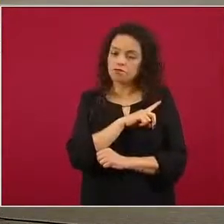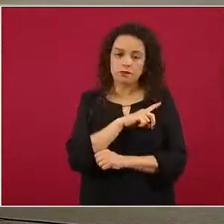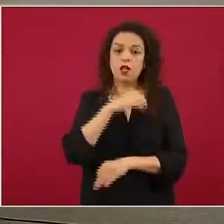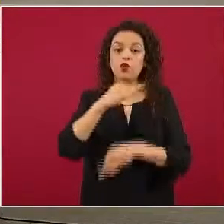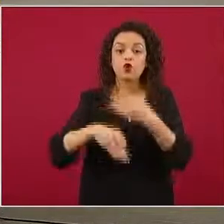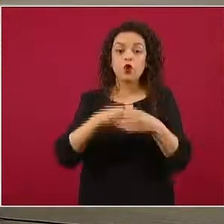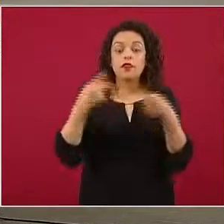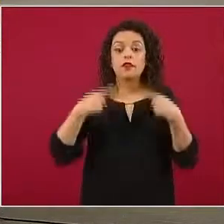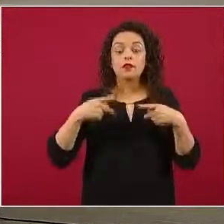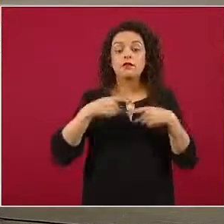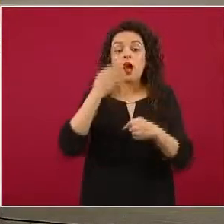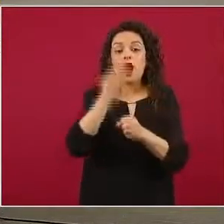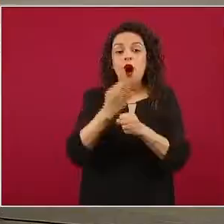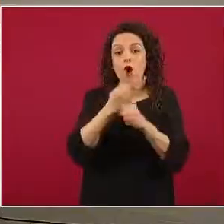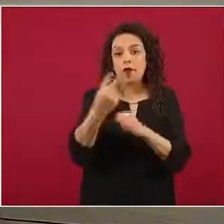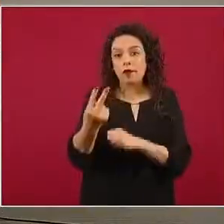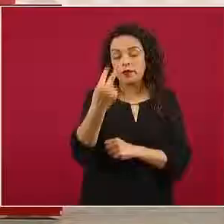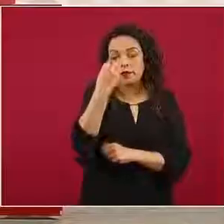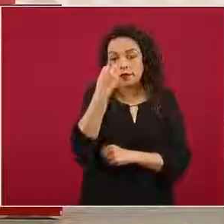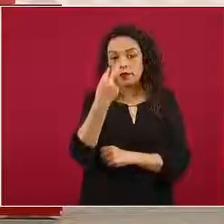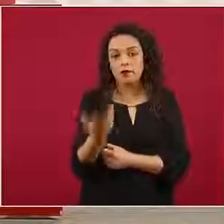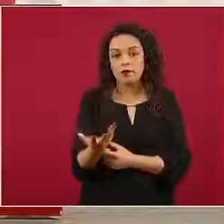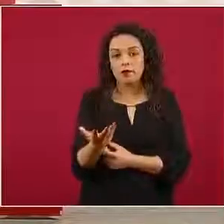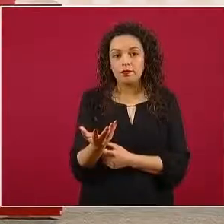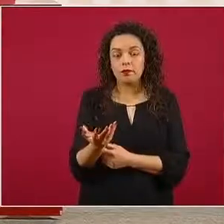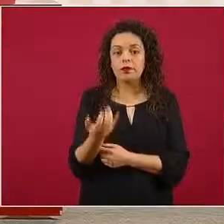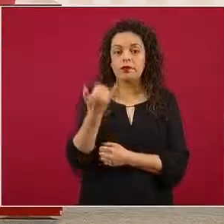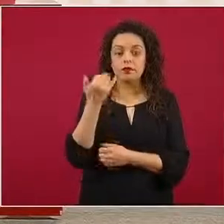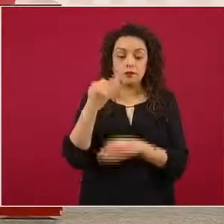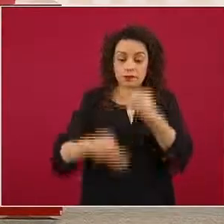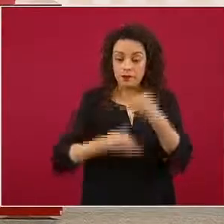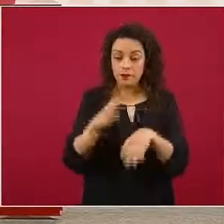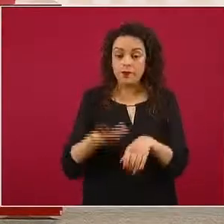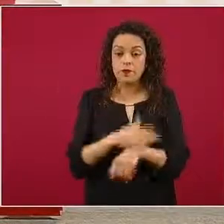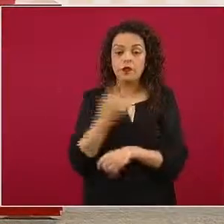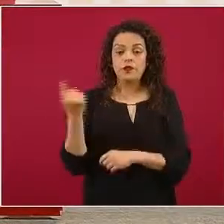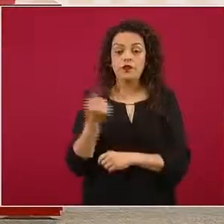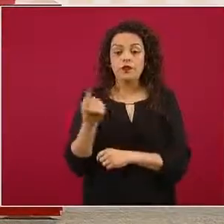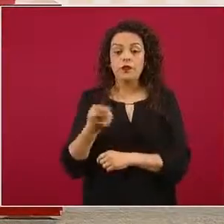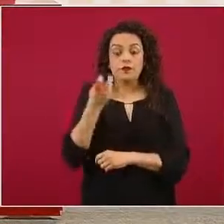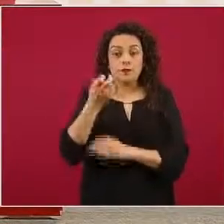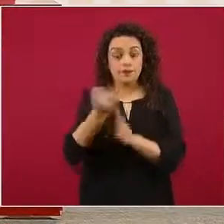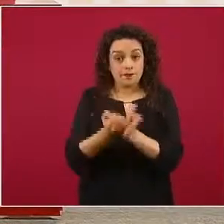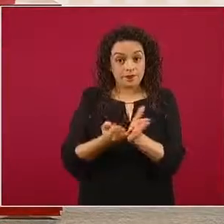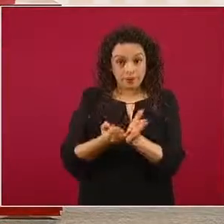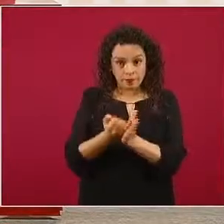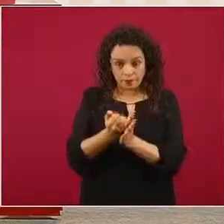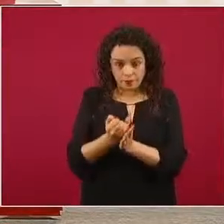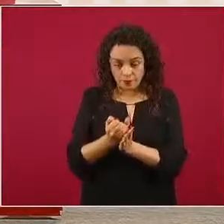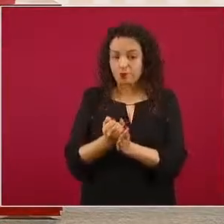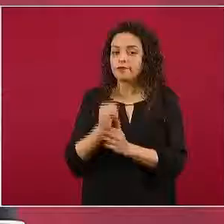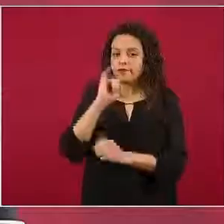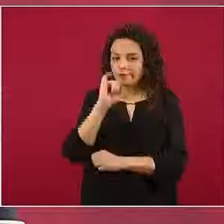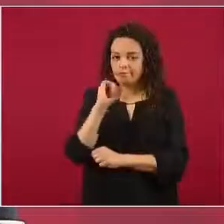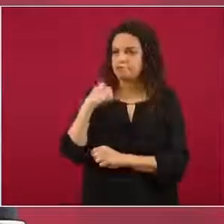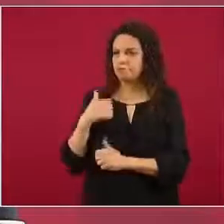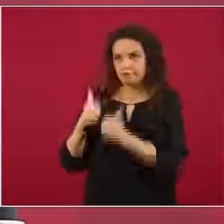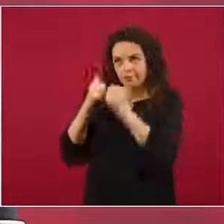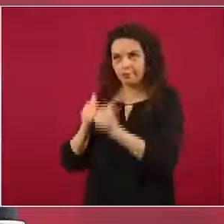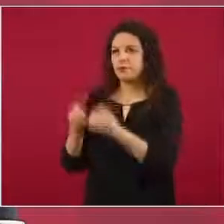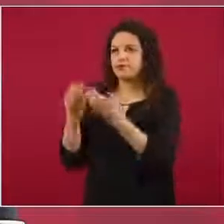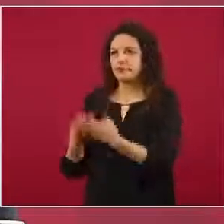a nosotros en nuestro papel de ciudadanos, porque si tomamos las decisiones de quedarnos en casa,